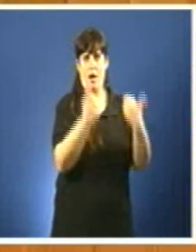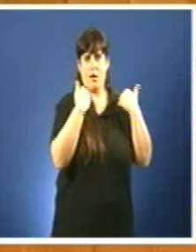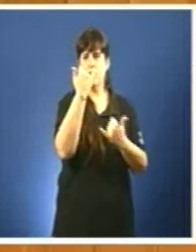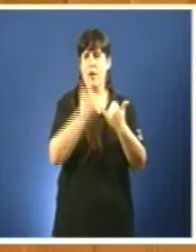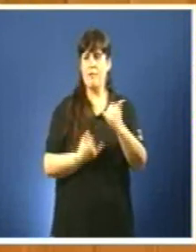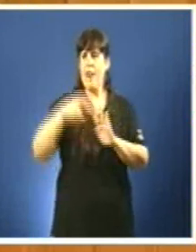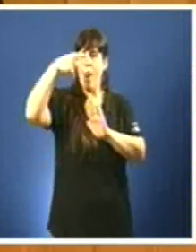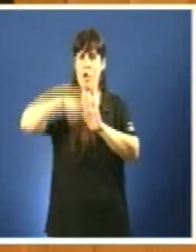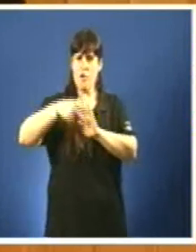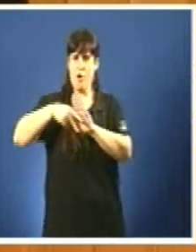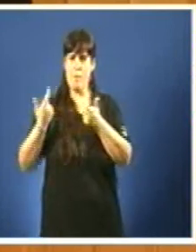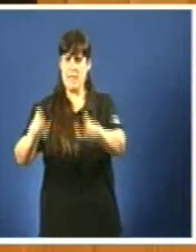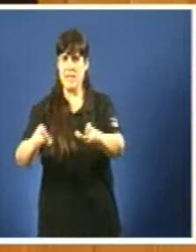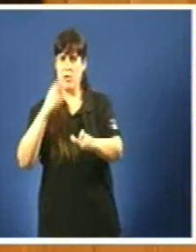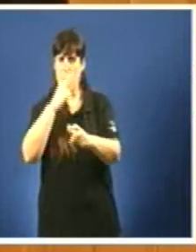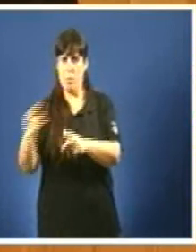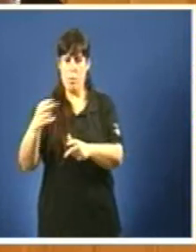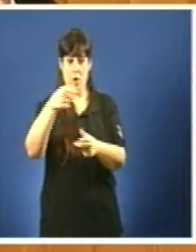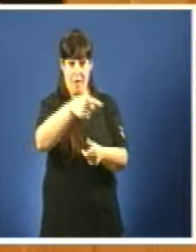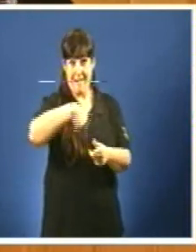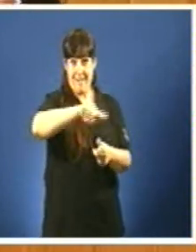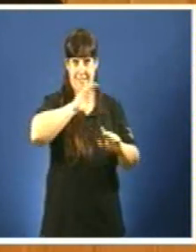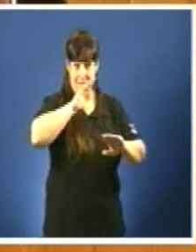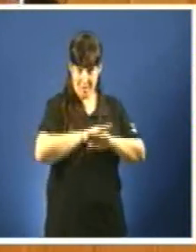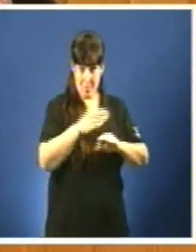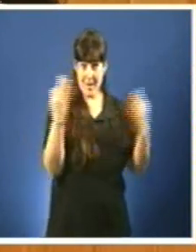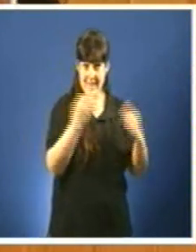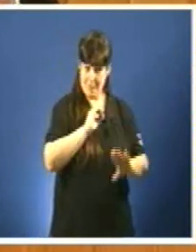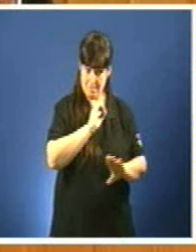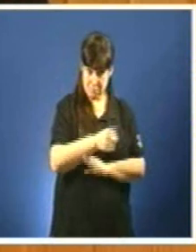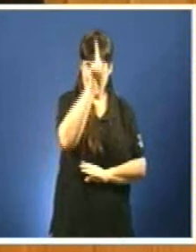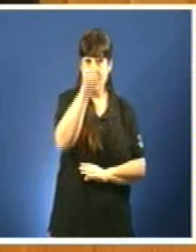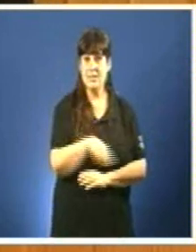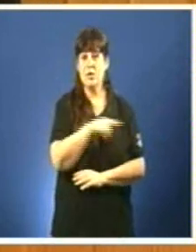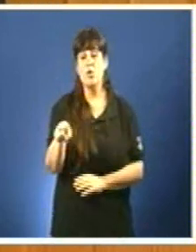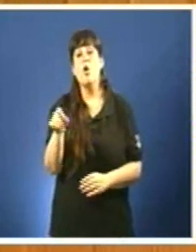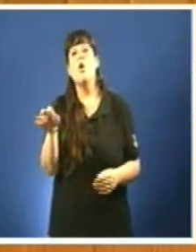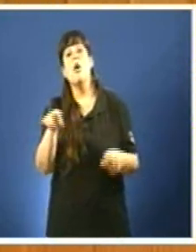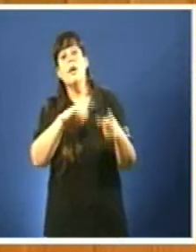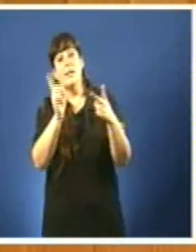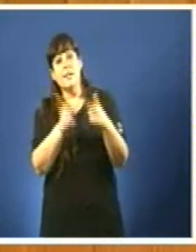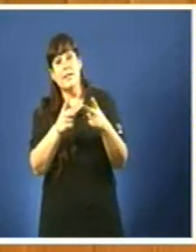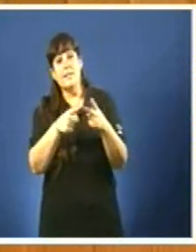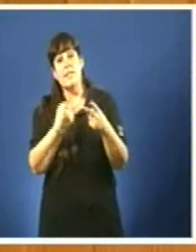sector público e está vostede disposto a eliminar da contratación pública calquer procedemento negociado